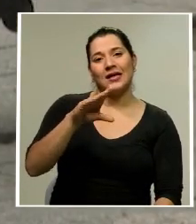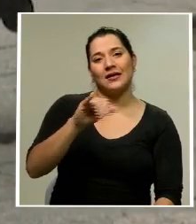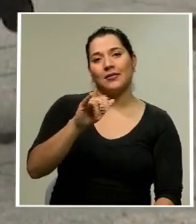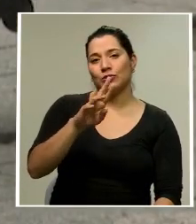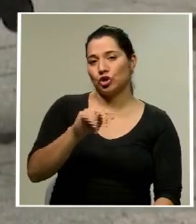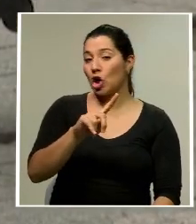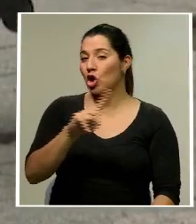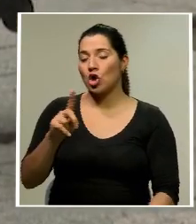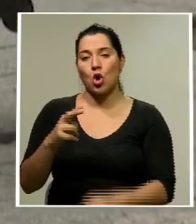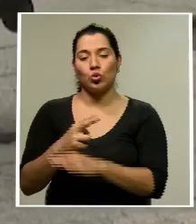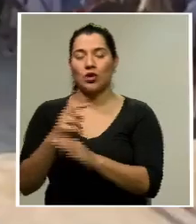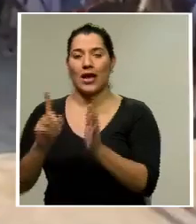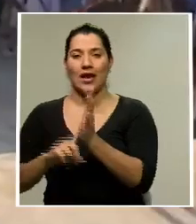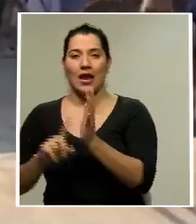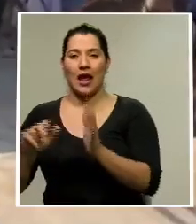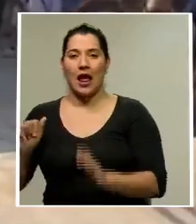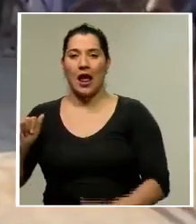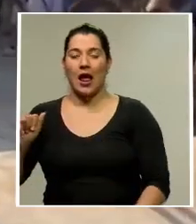de 2020.